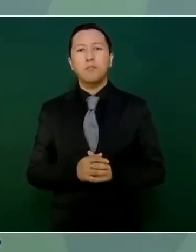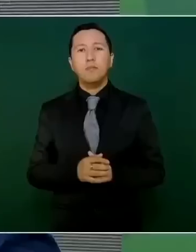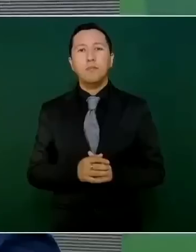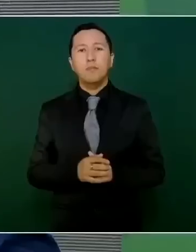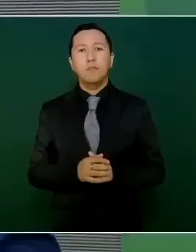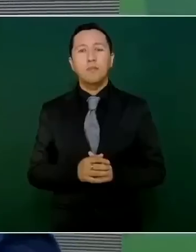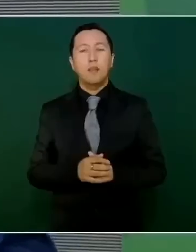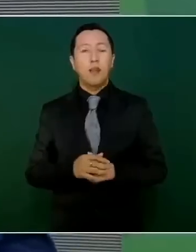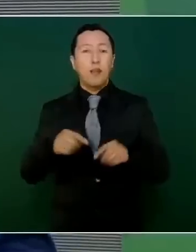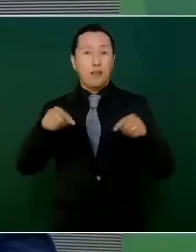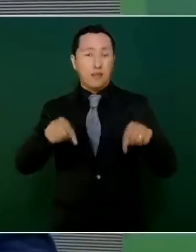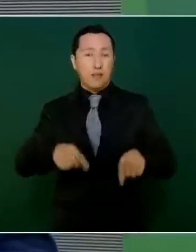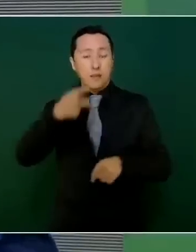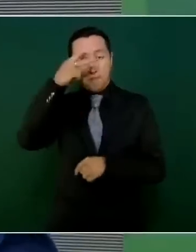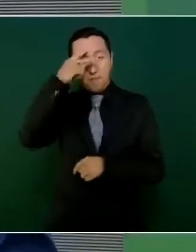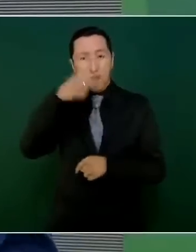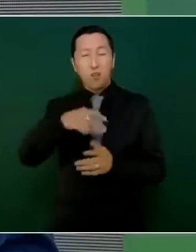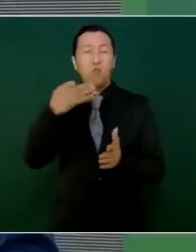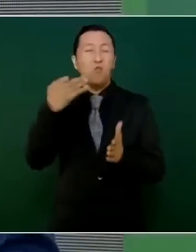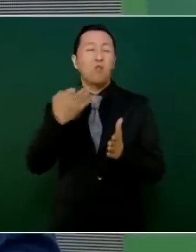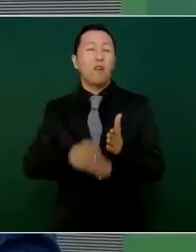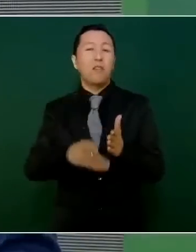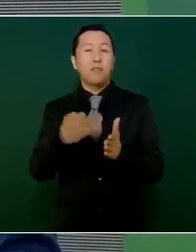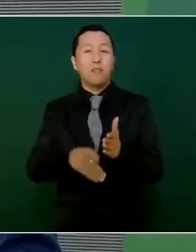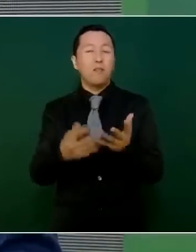médicos que necesitamos.